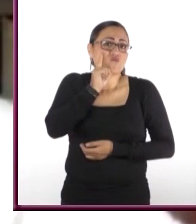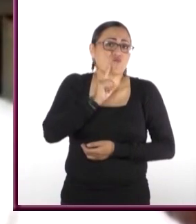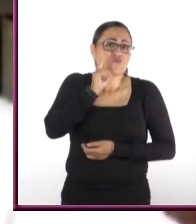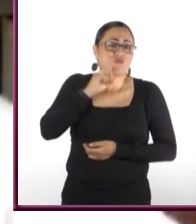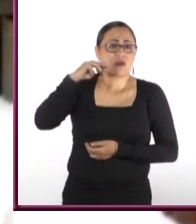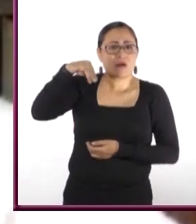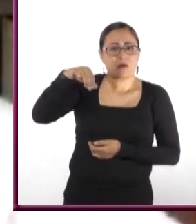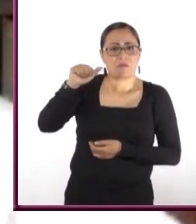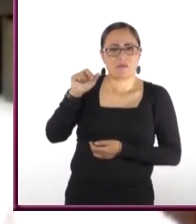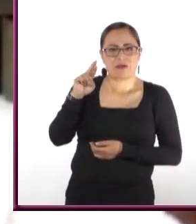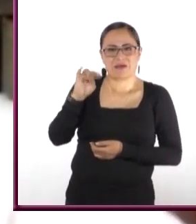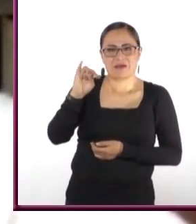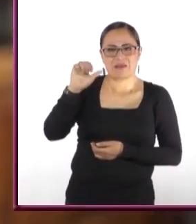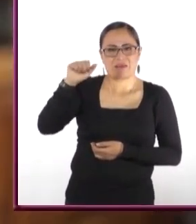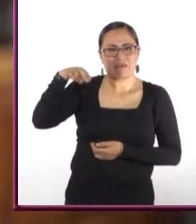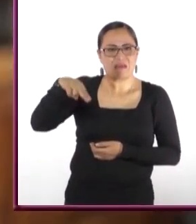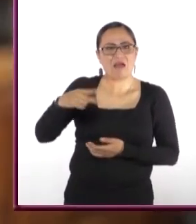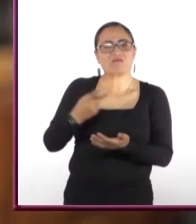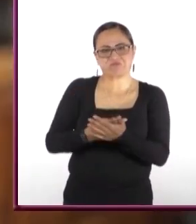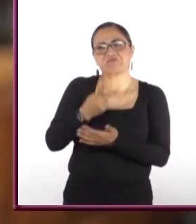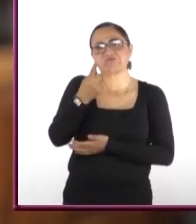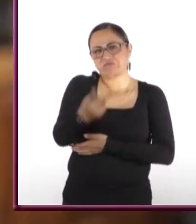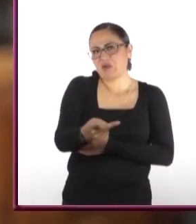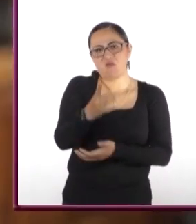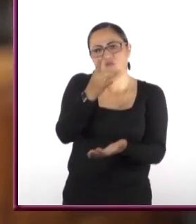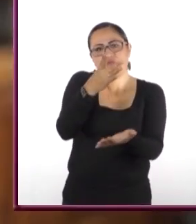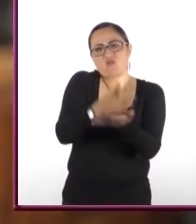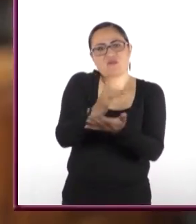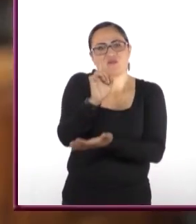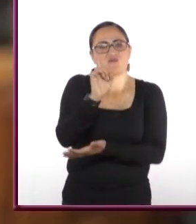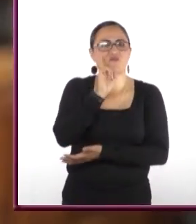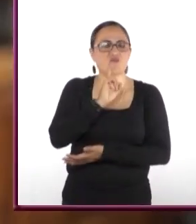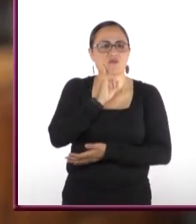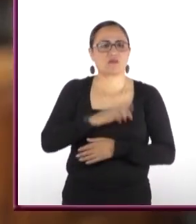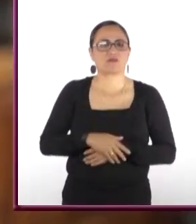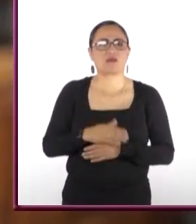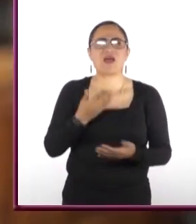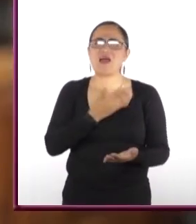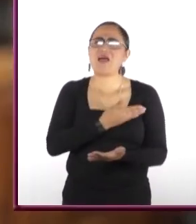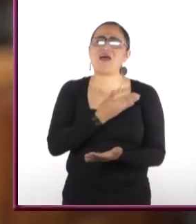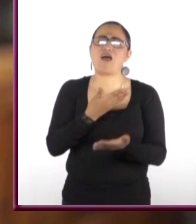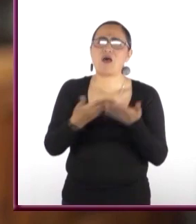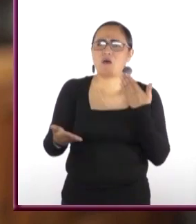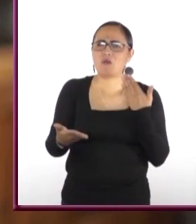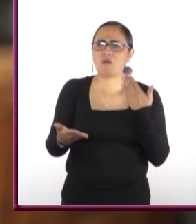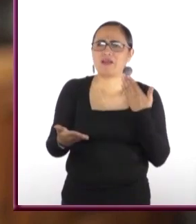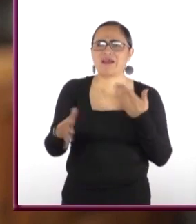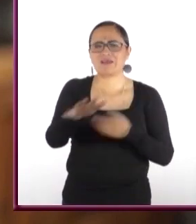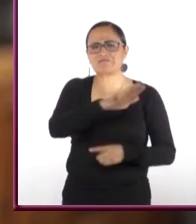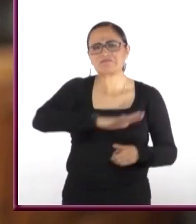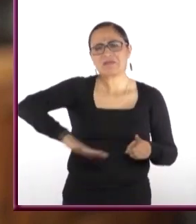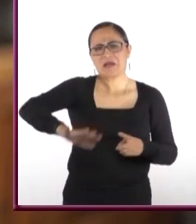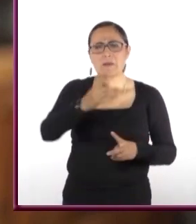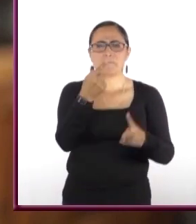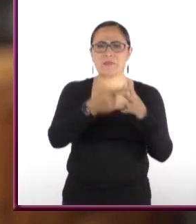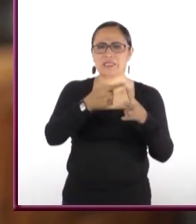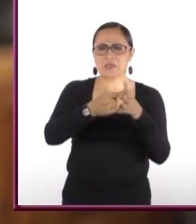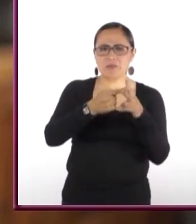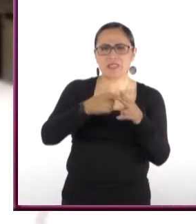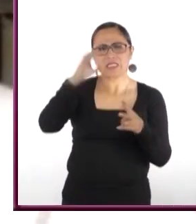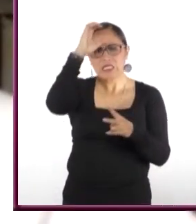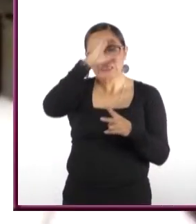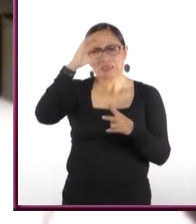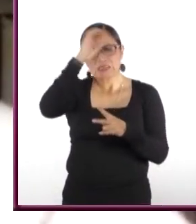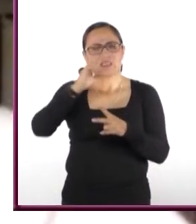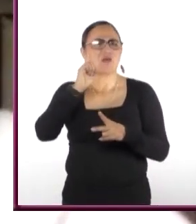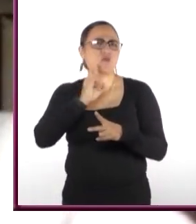fue Mariam Mirzakhani, ¿sí? Y hoy en día, ¿qué papel juegan las mujeres en el terreno de las matemáticas y la ciencia?